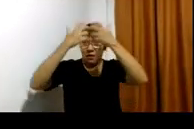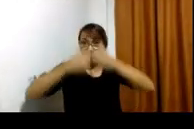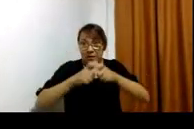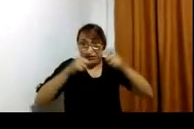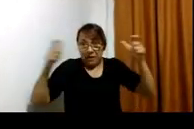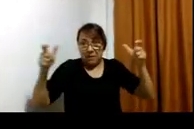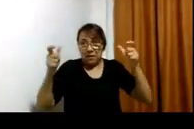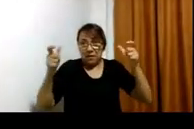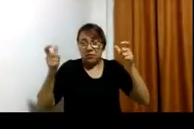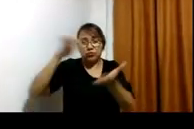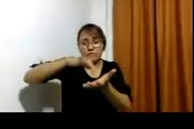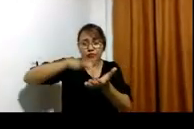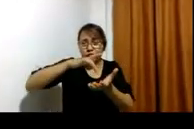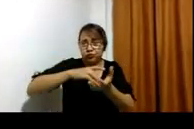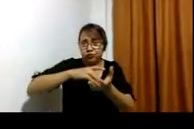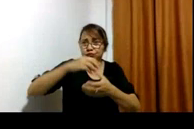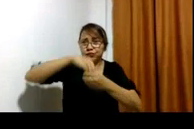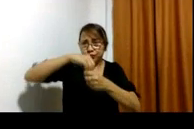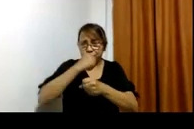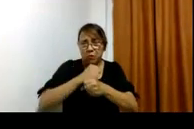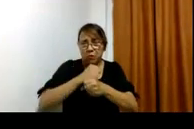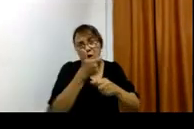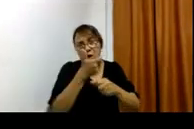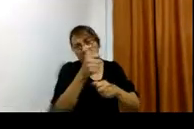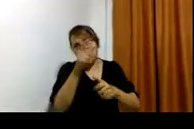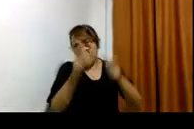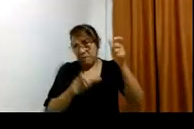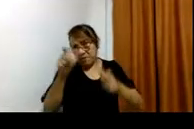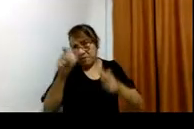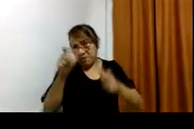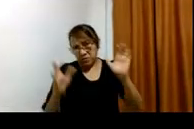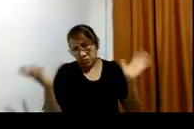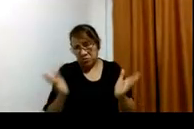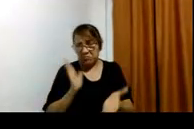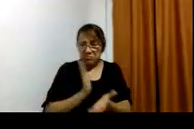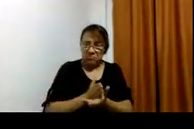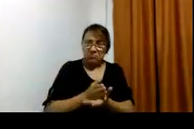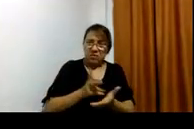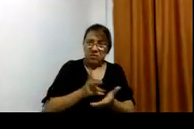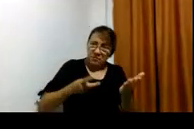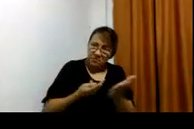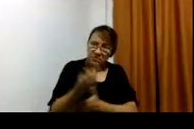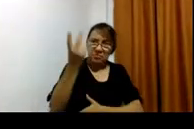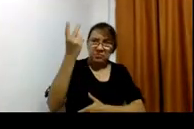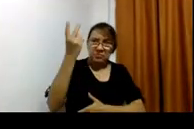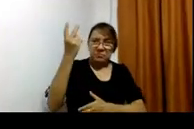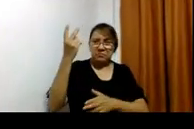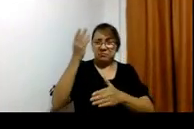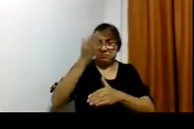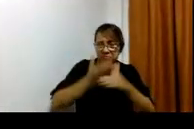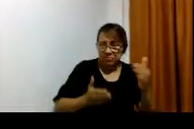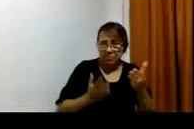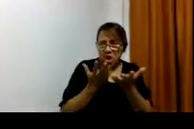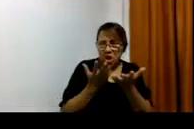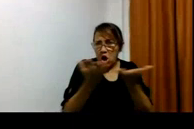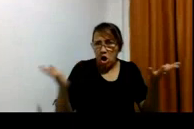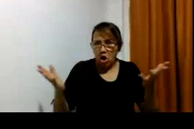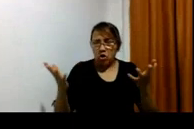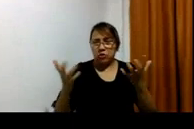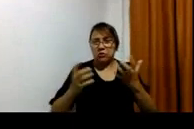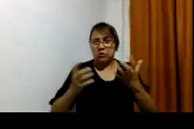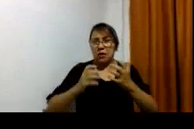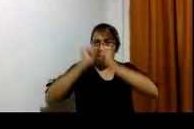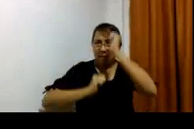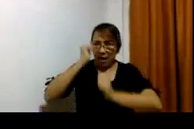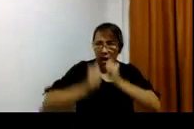que la operación genere un poco de riesgo, accidentes, caídas, cortes, atrapamientos con máquinas,